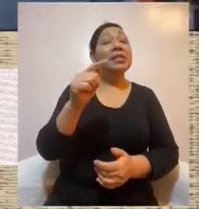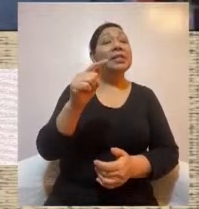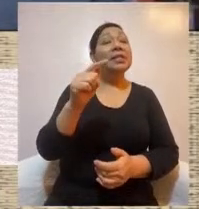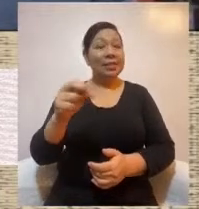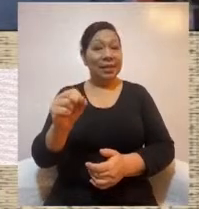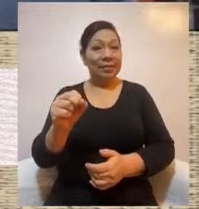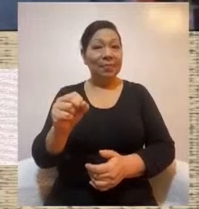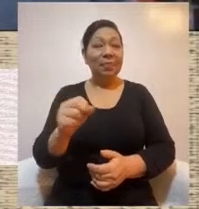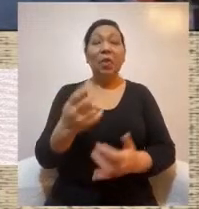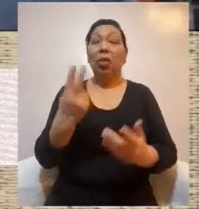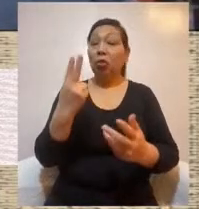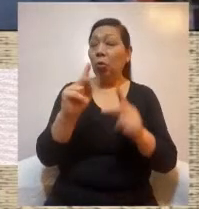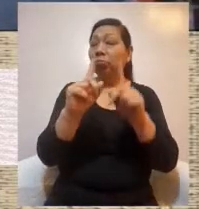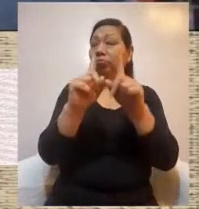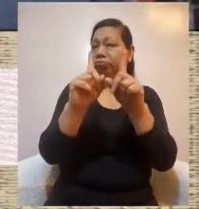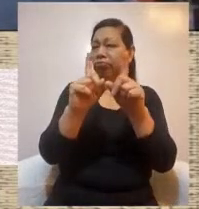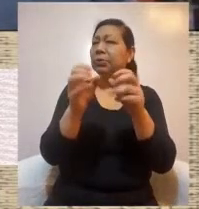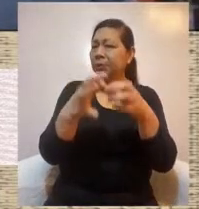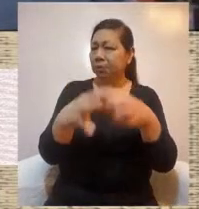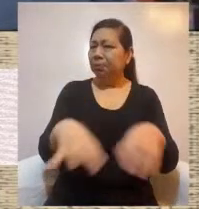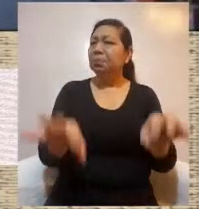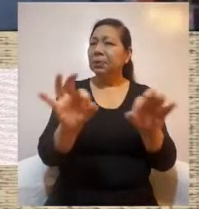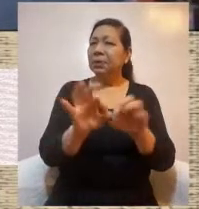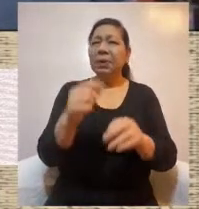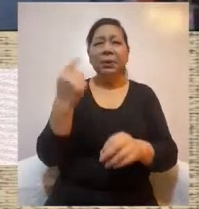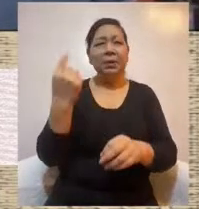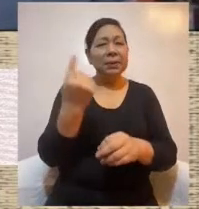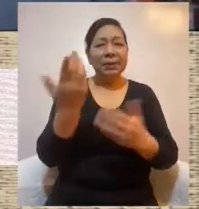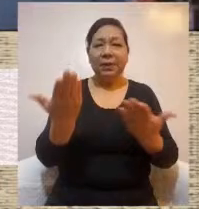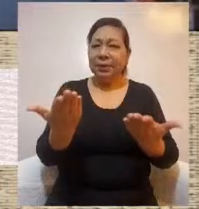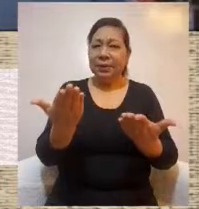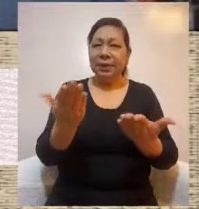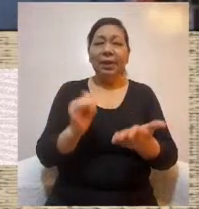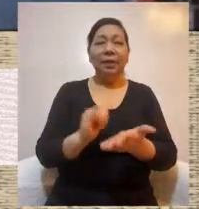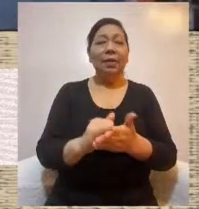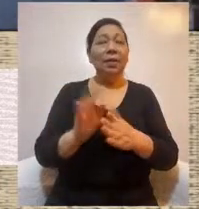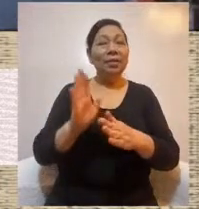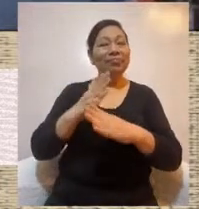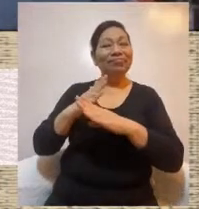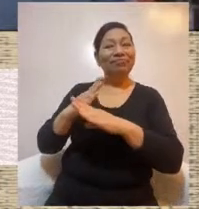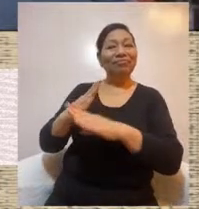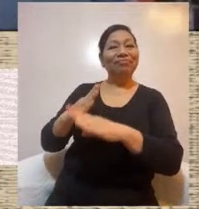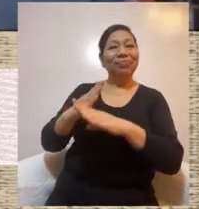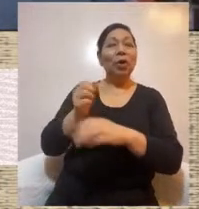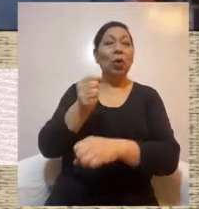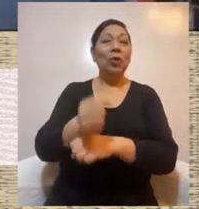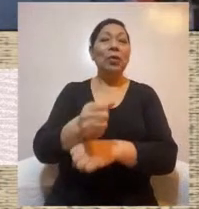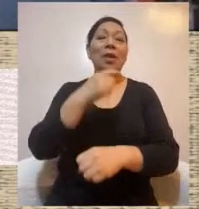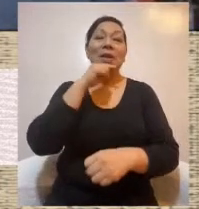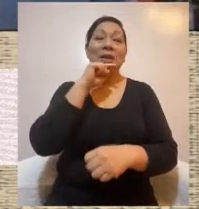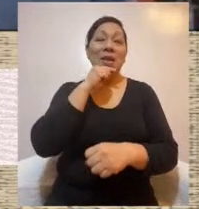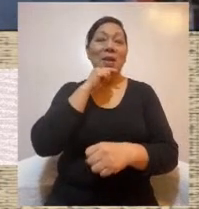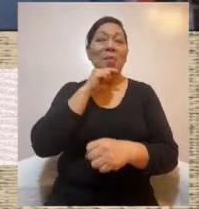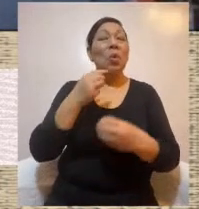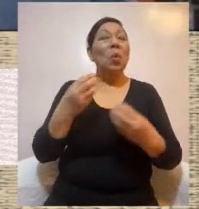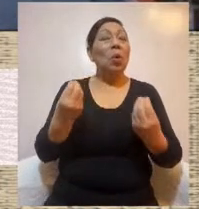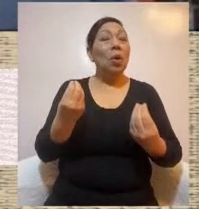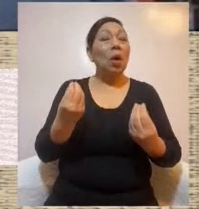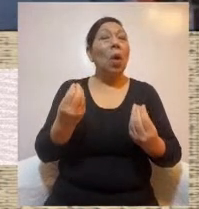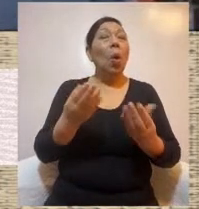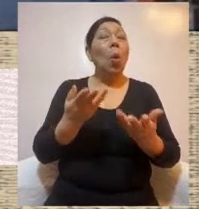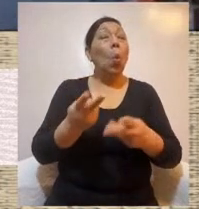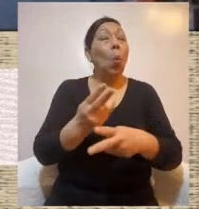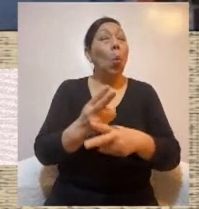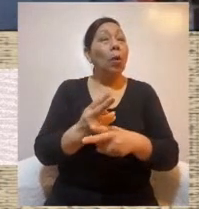relieve, entre otras cosas, dos cuestiones esenciales. En primer lugar, que la discriminación contra las mujeres se